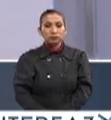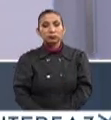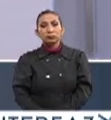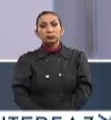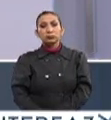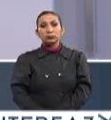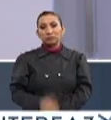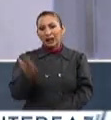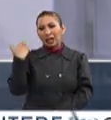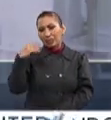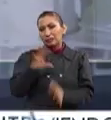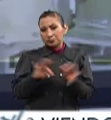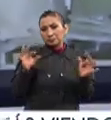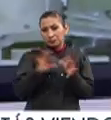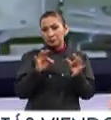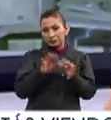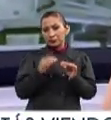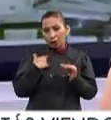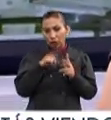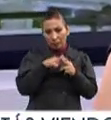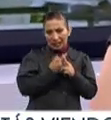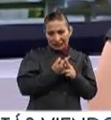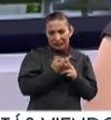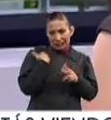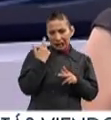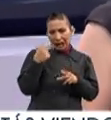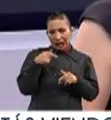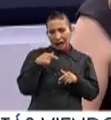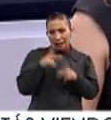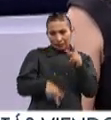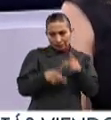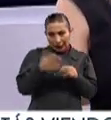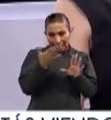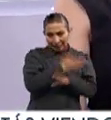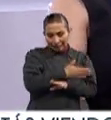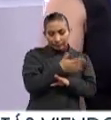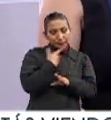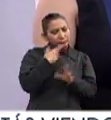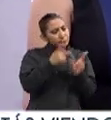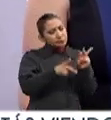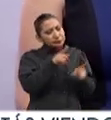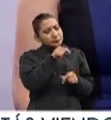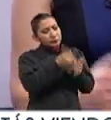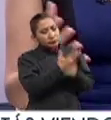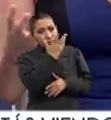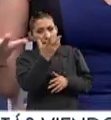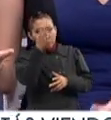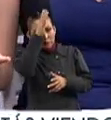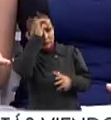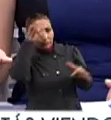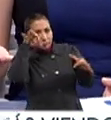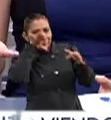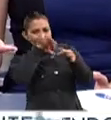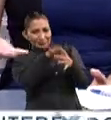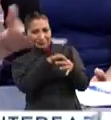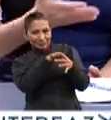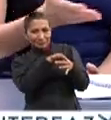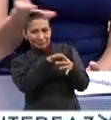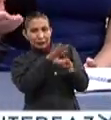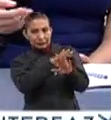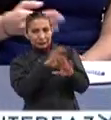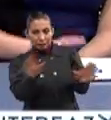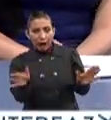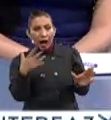bueno, platicábamos, ingeniero, antes de entrar de la pausa, sobre este nuevo acuerdo que pues